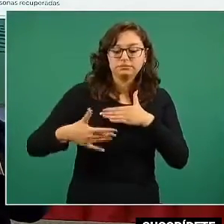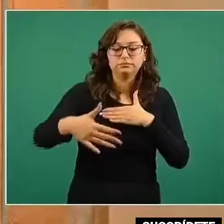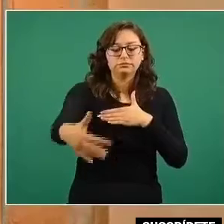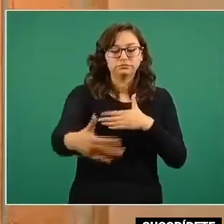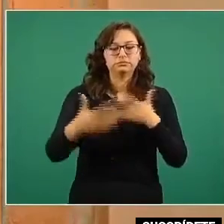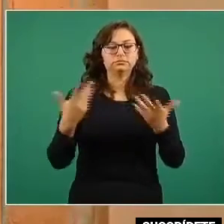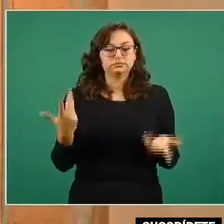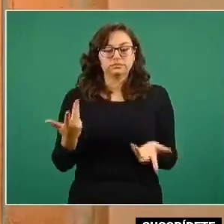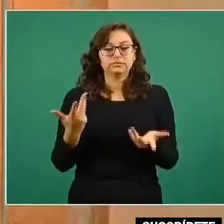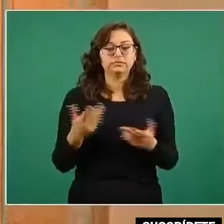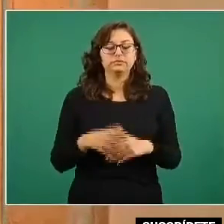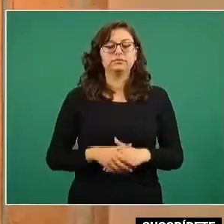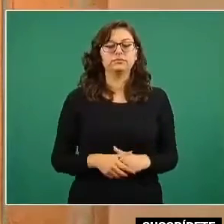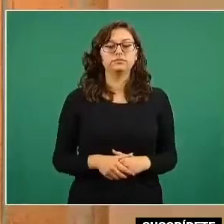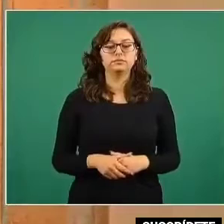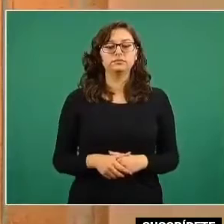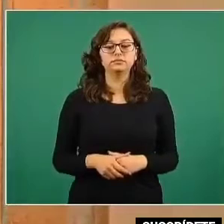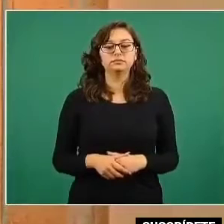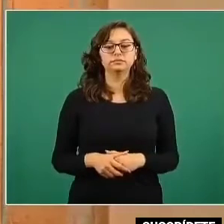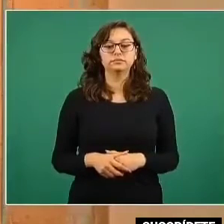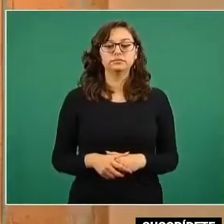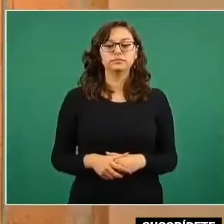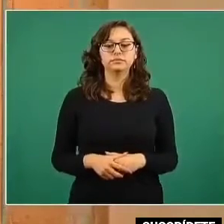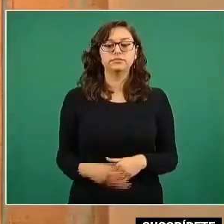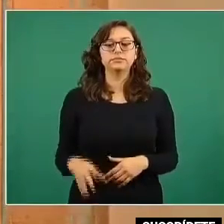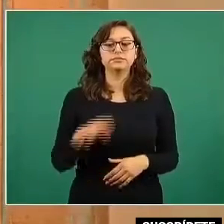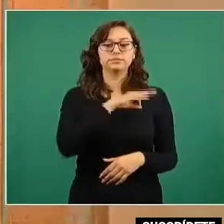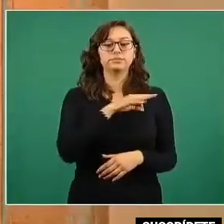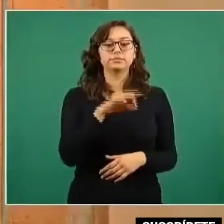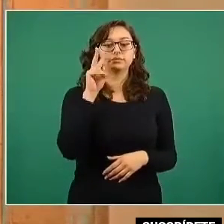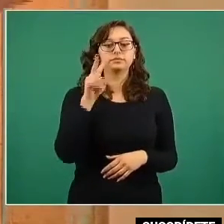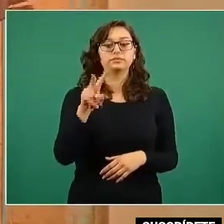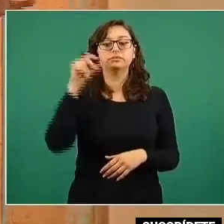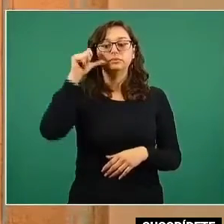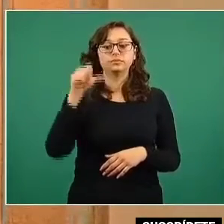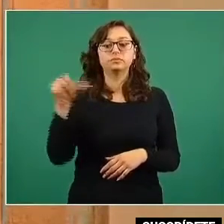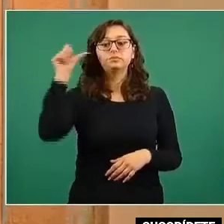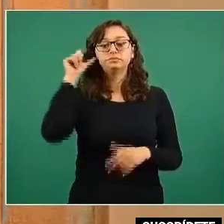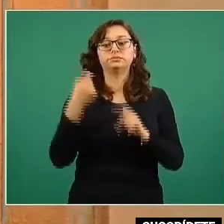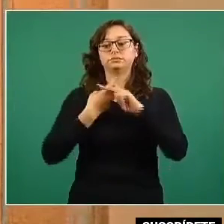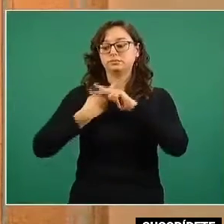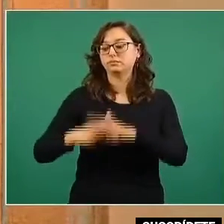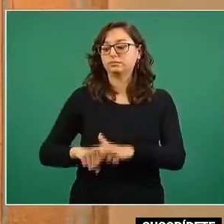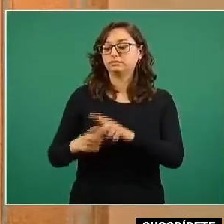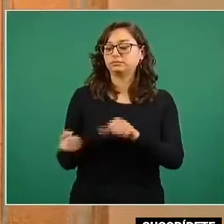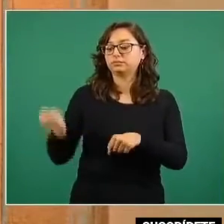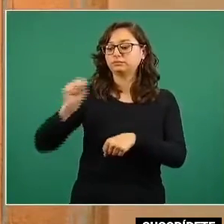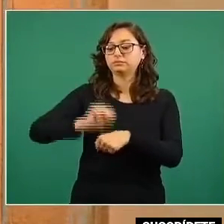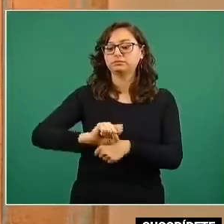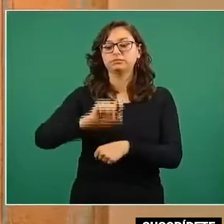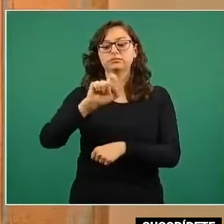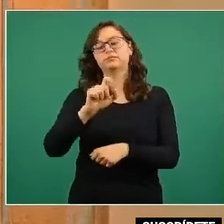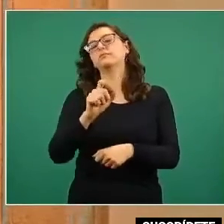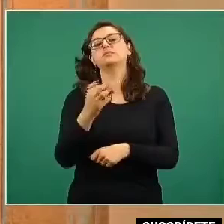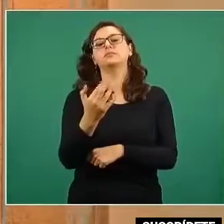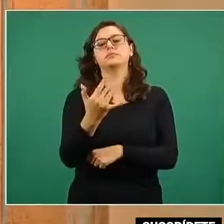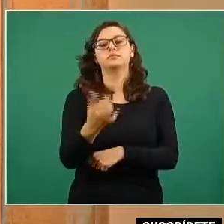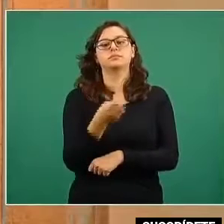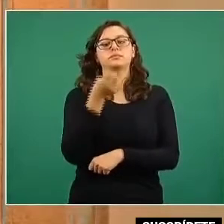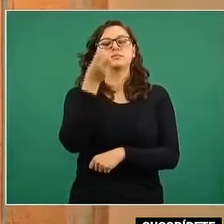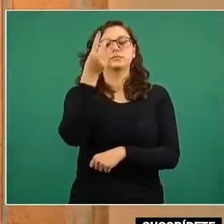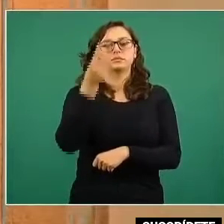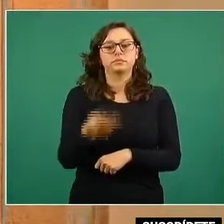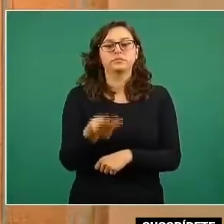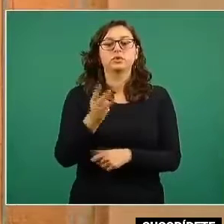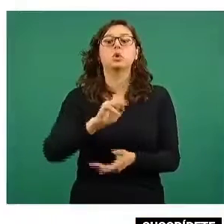últimos meses. Ya veíamos el día de ayer que precisamente abrimos la gráfica para la semana 53, que